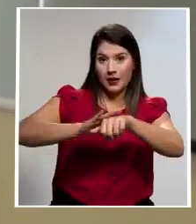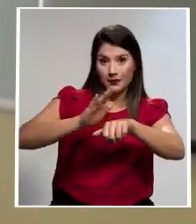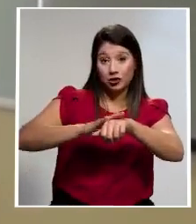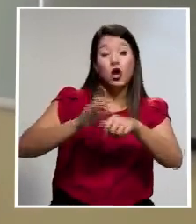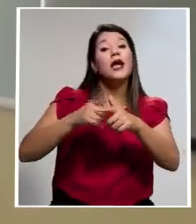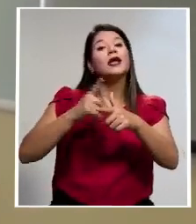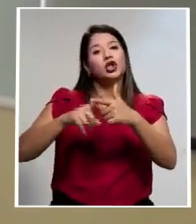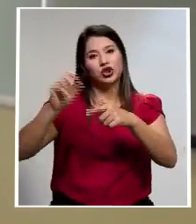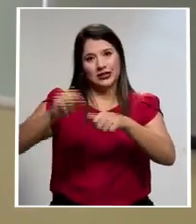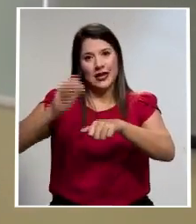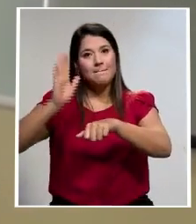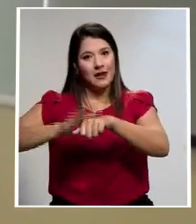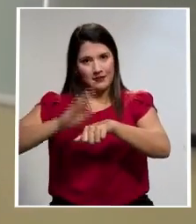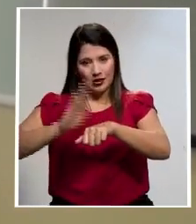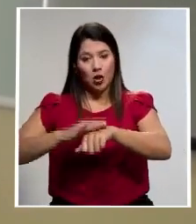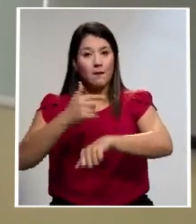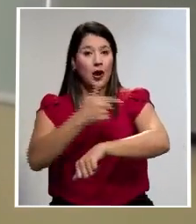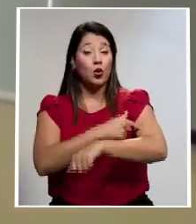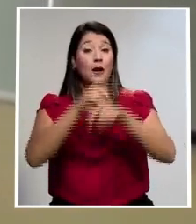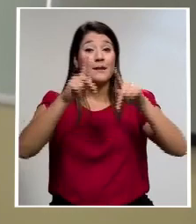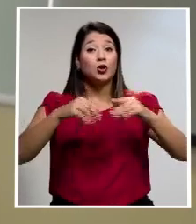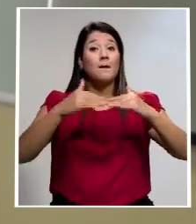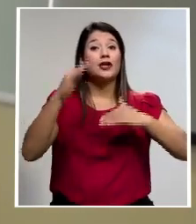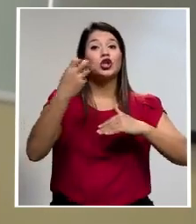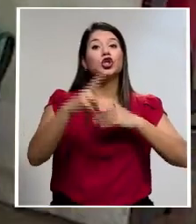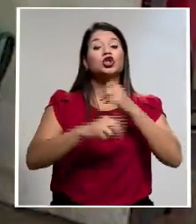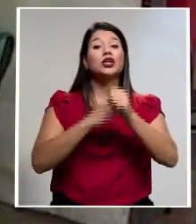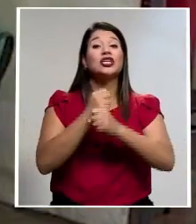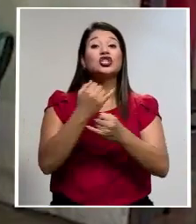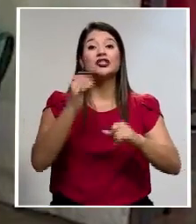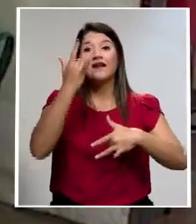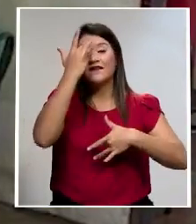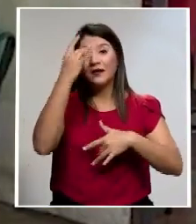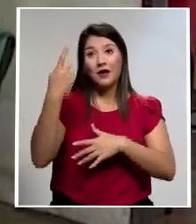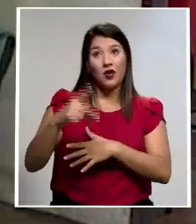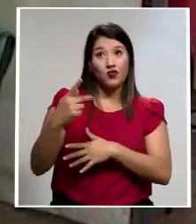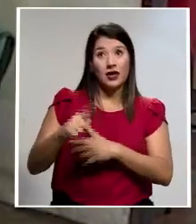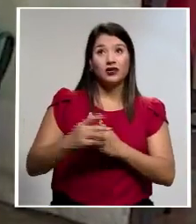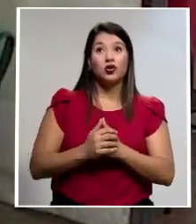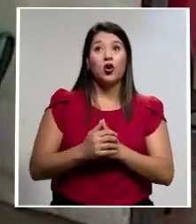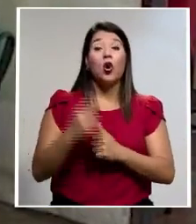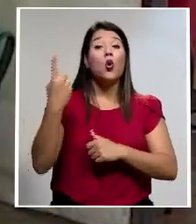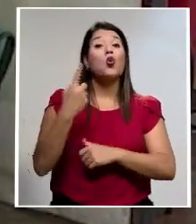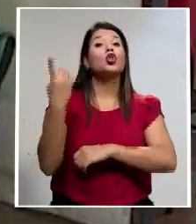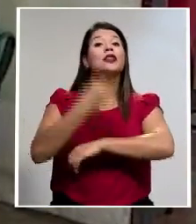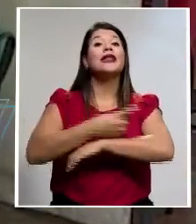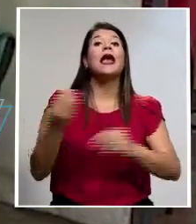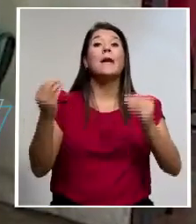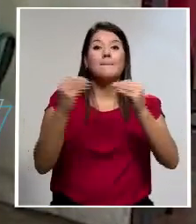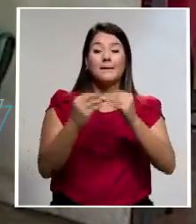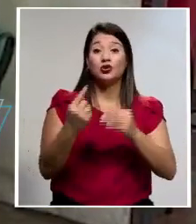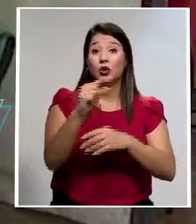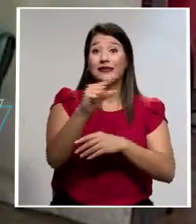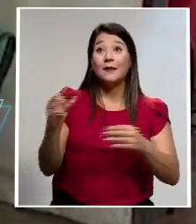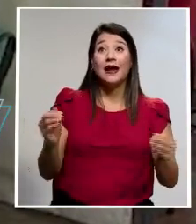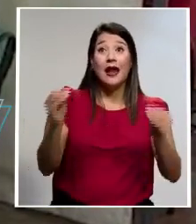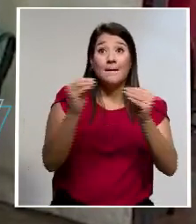la vacunación para mayores de 12 años, sin factores de riesgo. Estamos nuevamente un día más, una semana más de